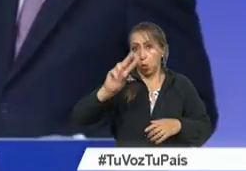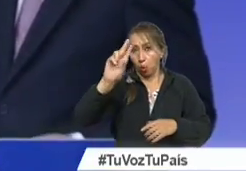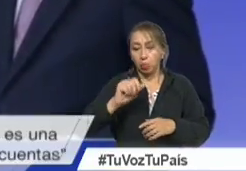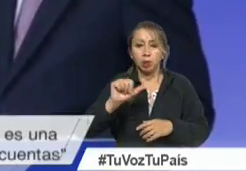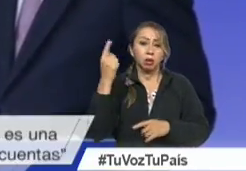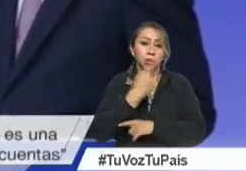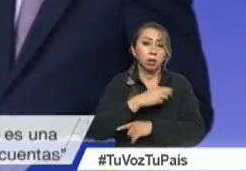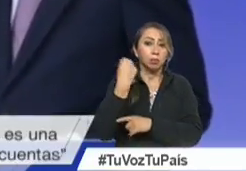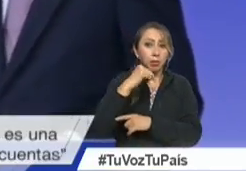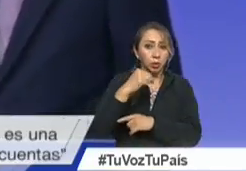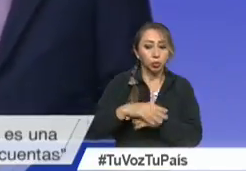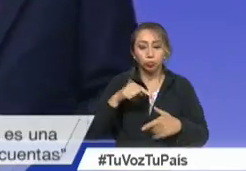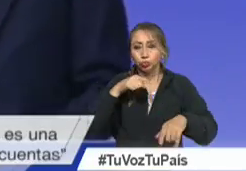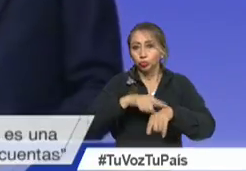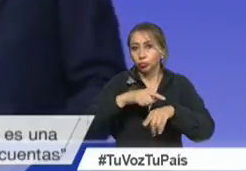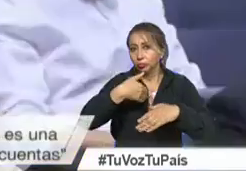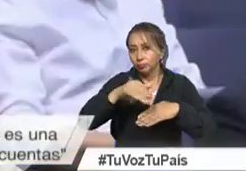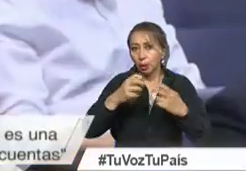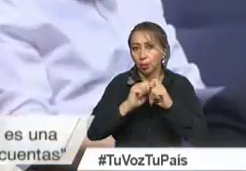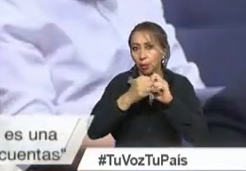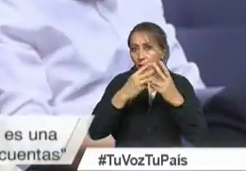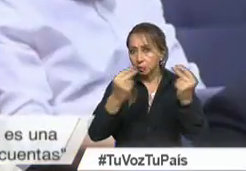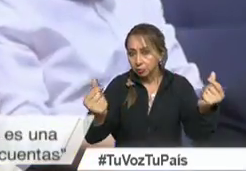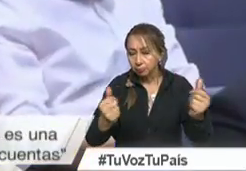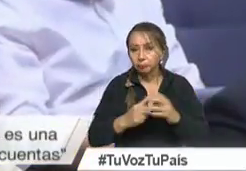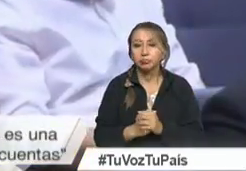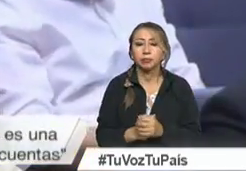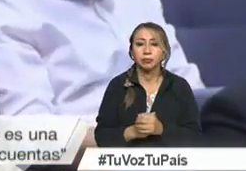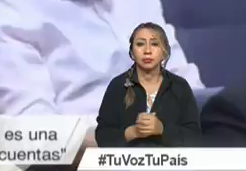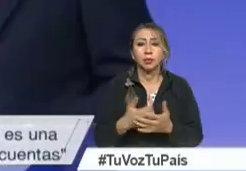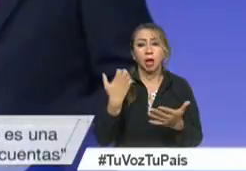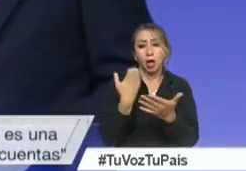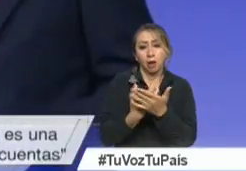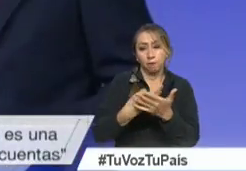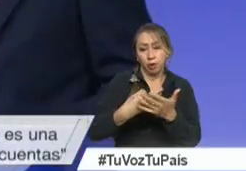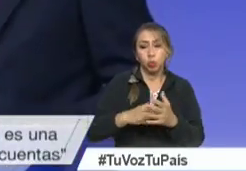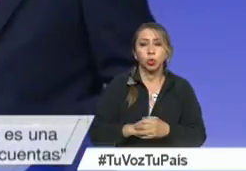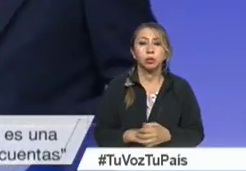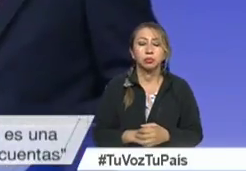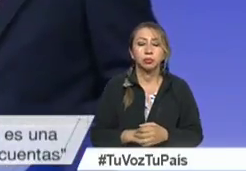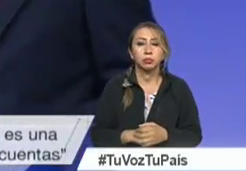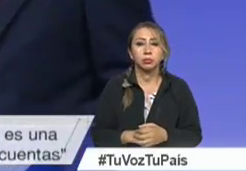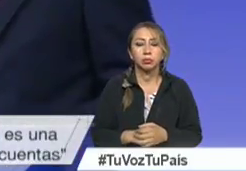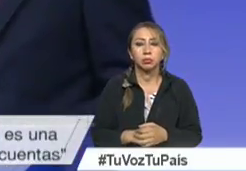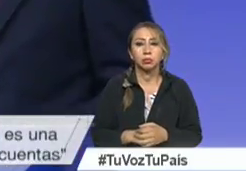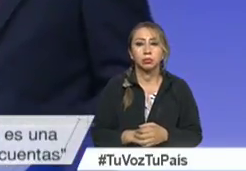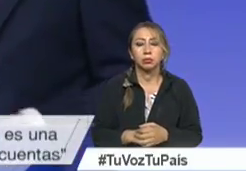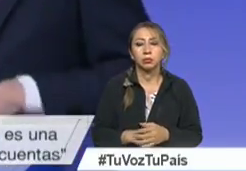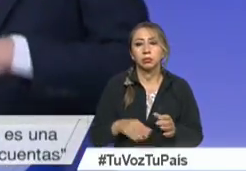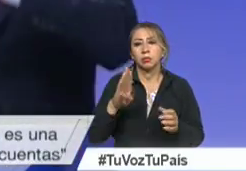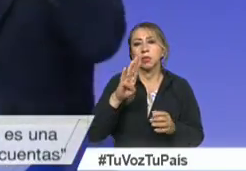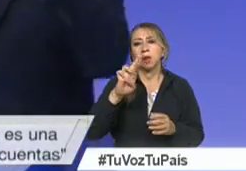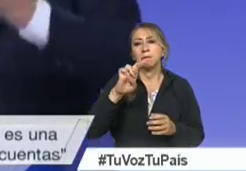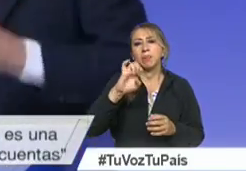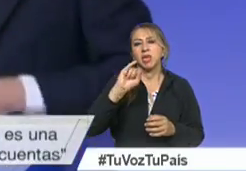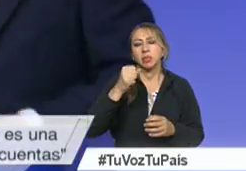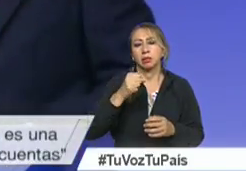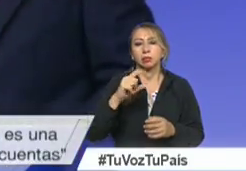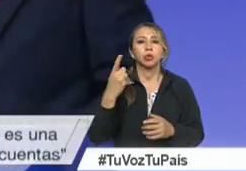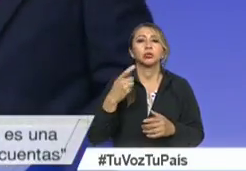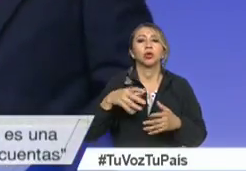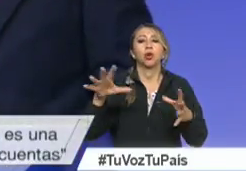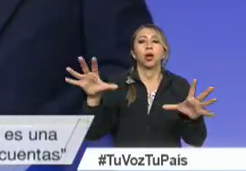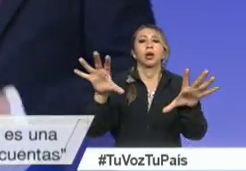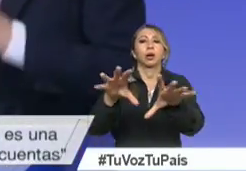miércoles que el tiempo apremia para solucionar el conflicto de la factura del break city como polvos o no se trata de un